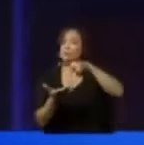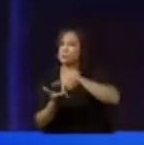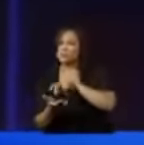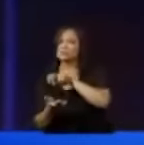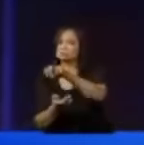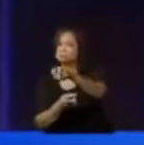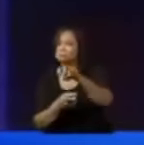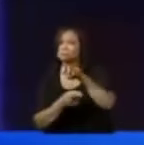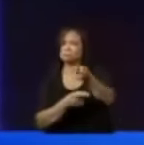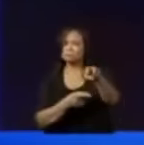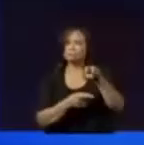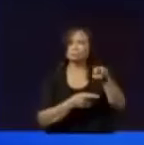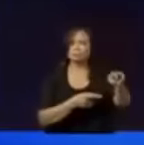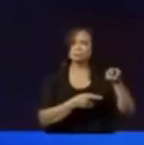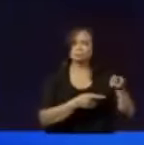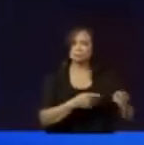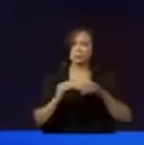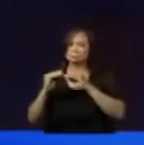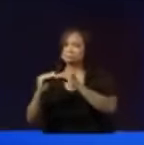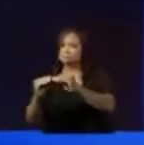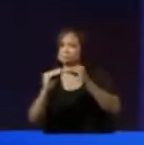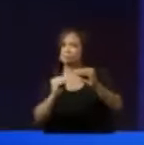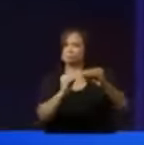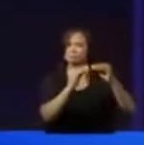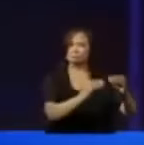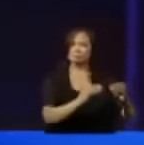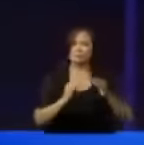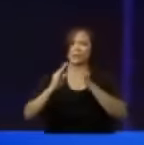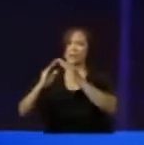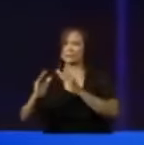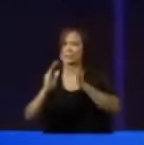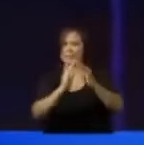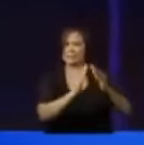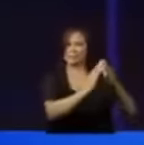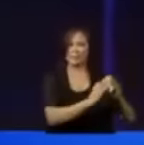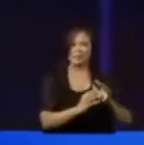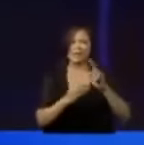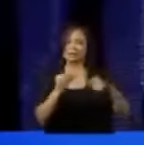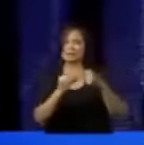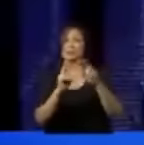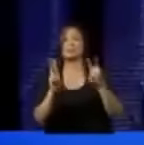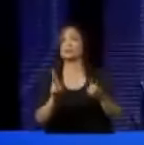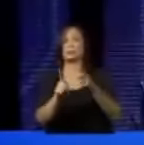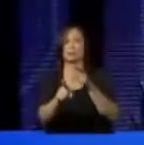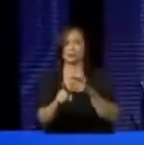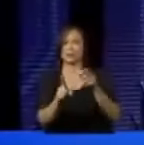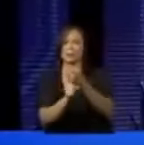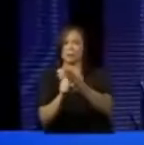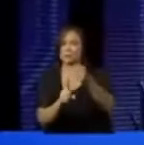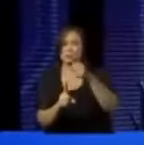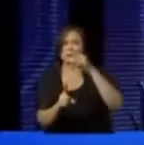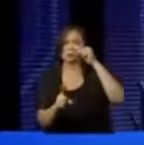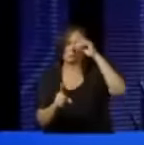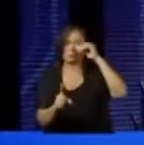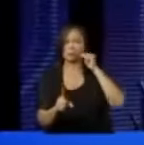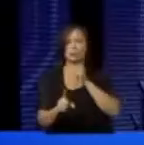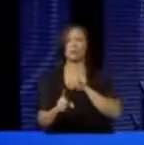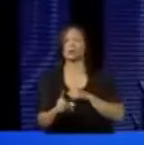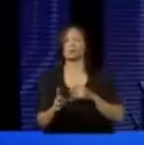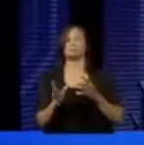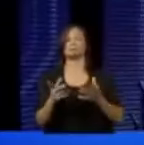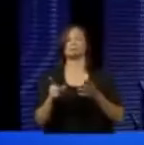por provincia a educar casa por casa sobre la violencia de género. Candidato Abel Martínez. A las mujeres